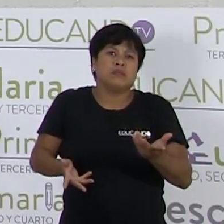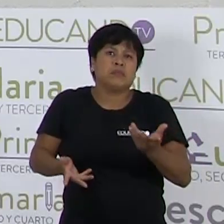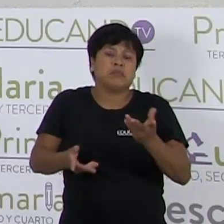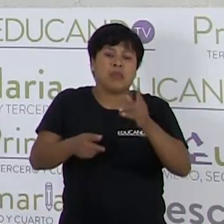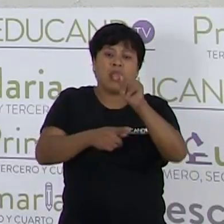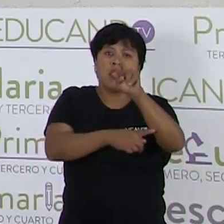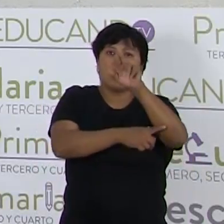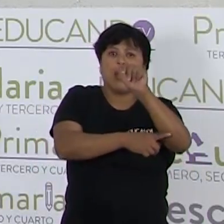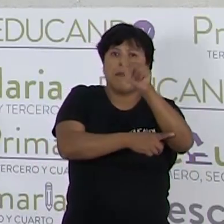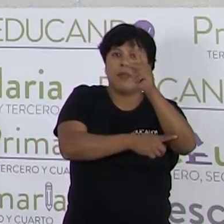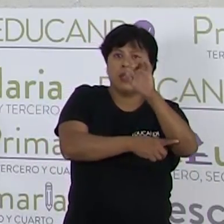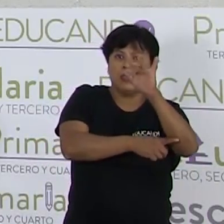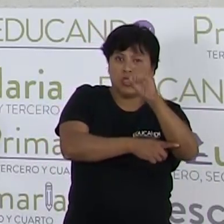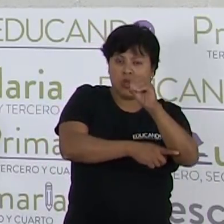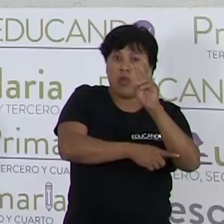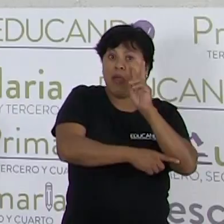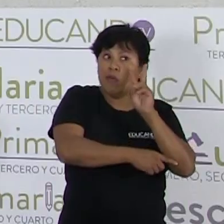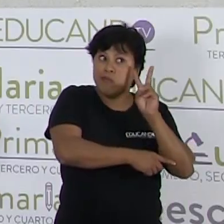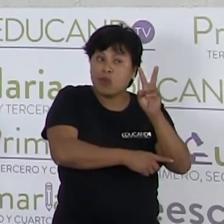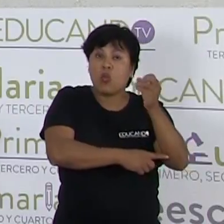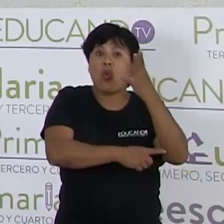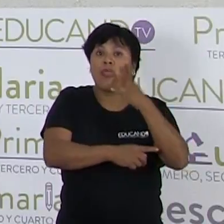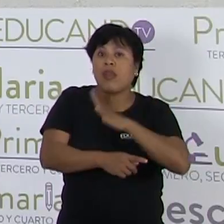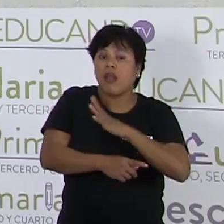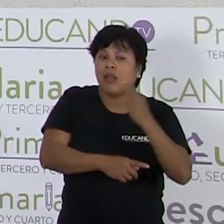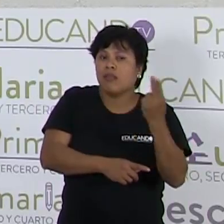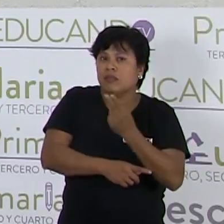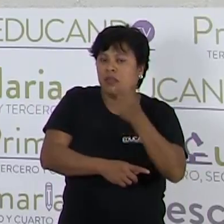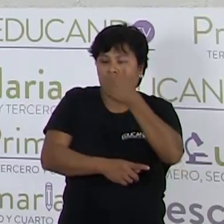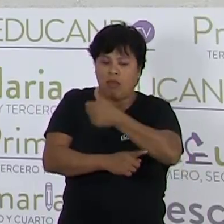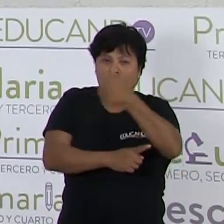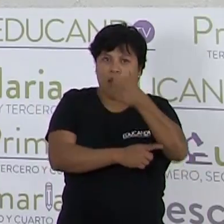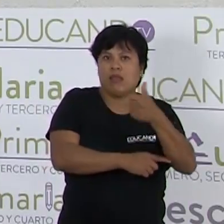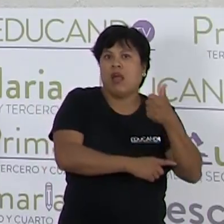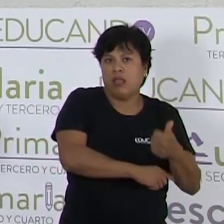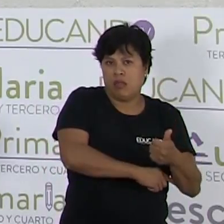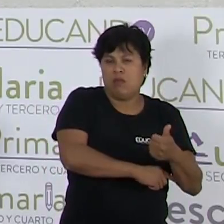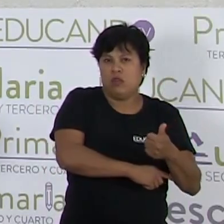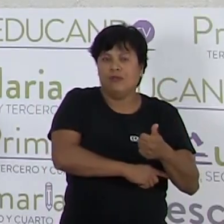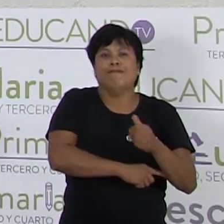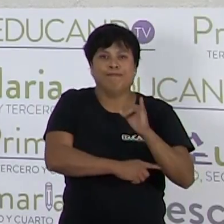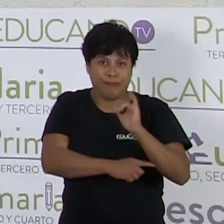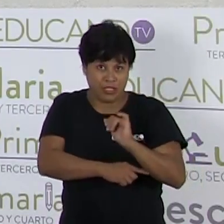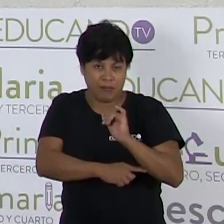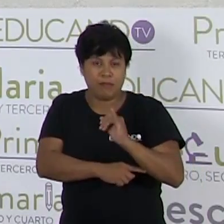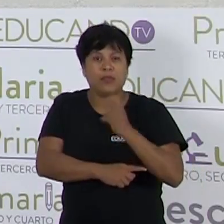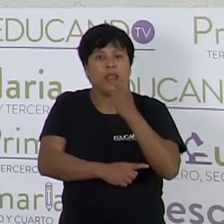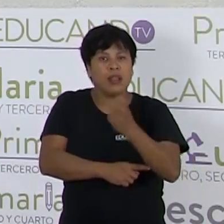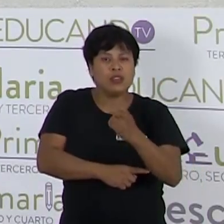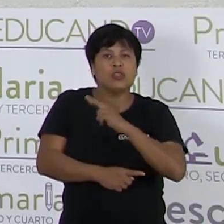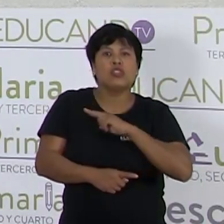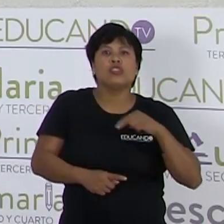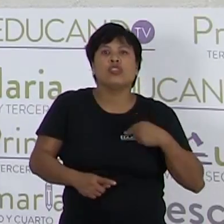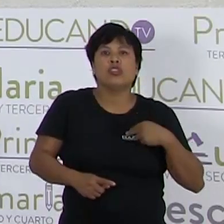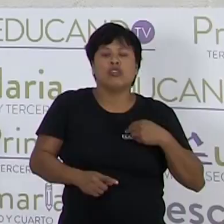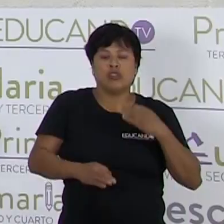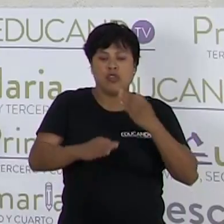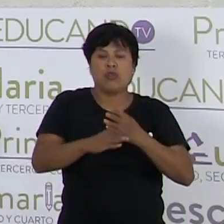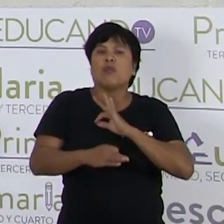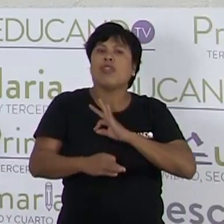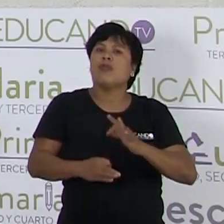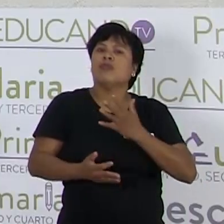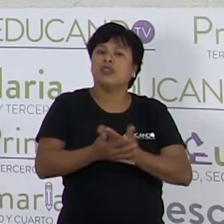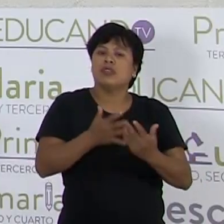trapecios. Observa cuántas figuras necesitas en cada uno de ellos, ¿sí? Y con ello nosotros estaríamos